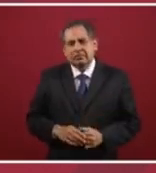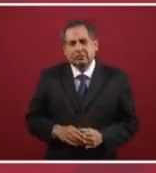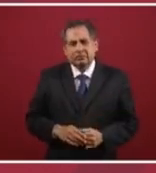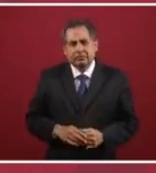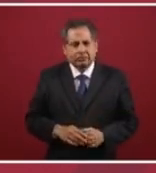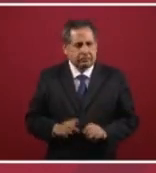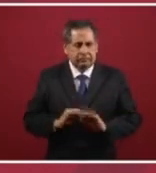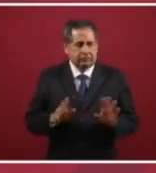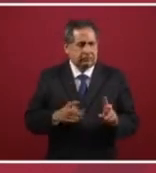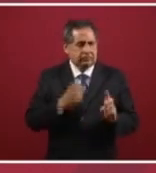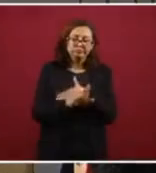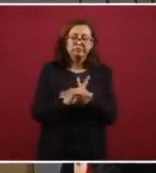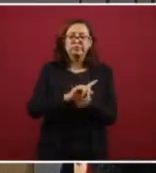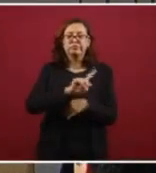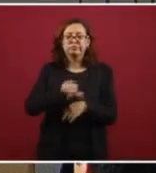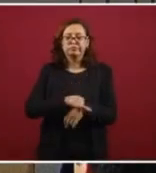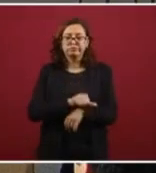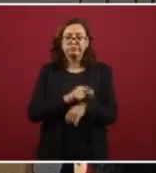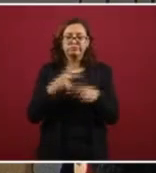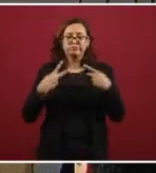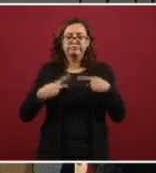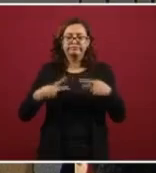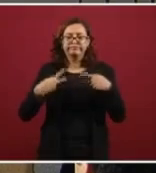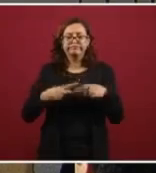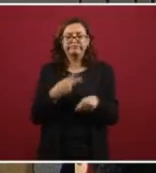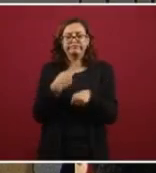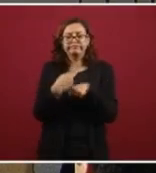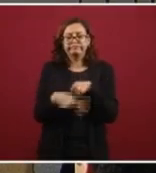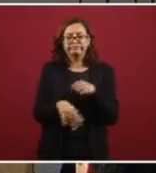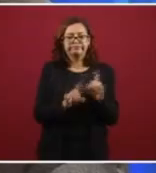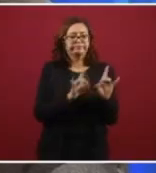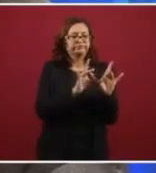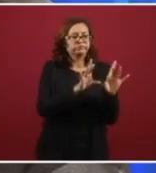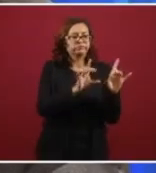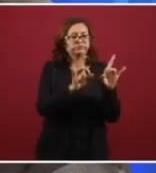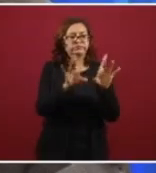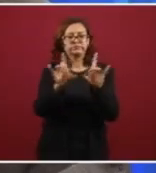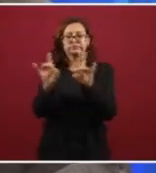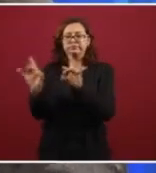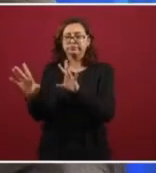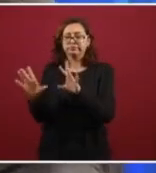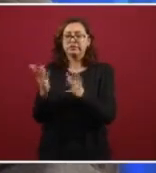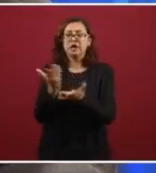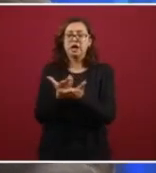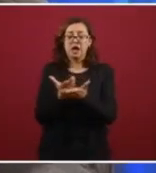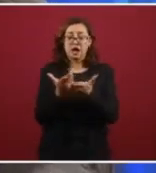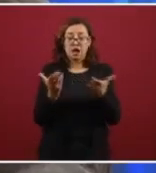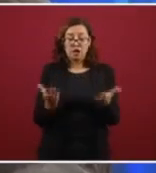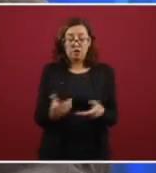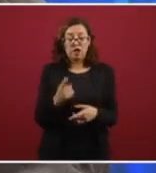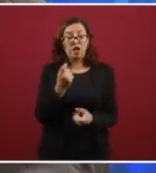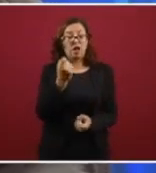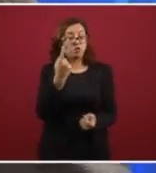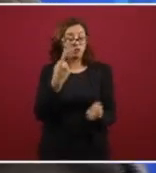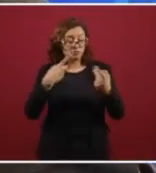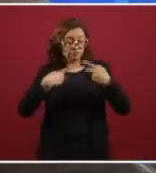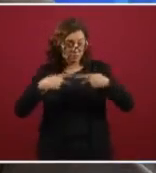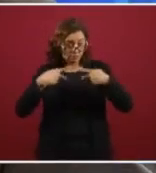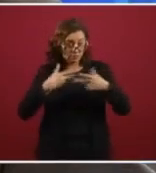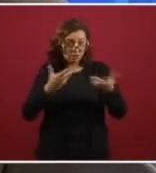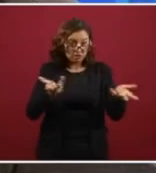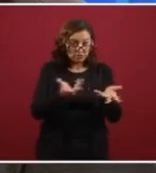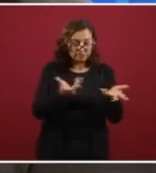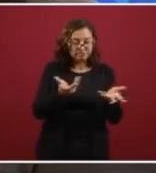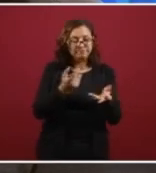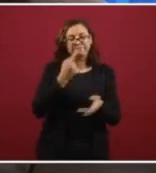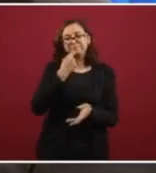Ver las cosas como son. Durante la conferencia de prensa mañanera, el secretario de Relaciones Exteriores, Marcelo Ebrard, informó